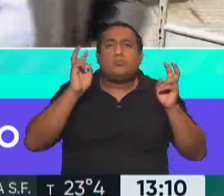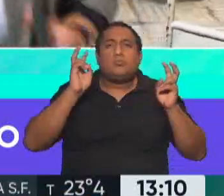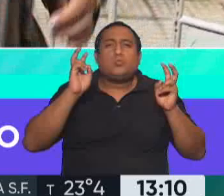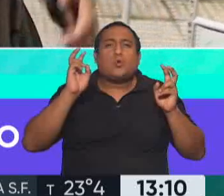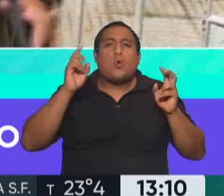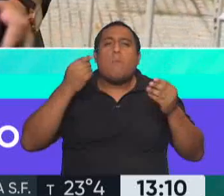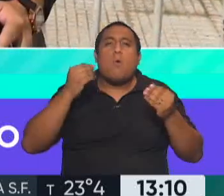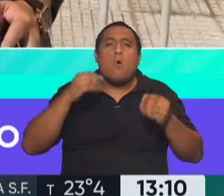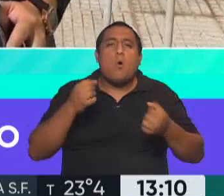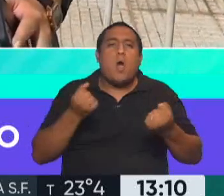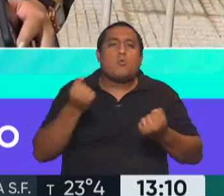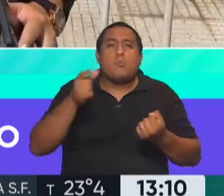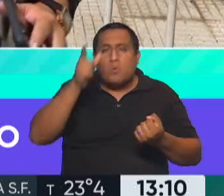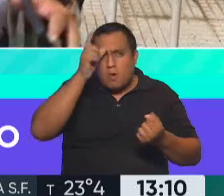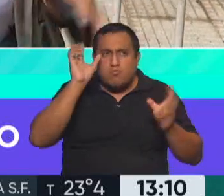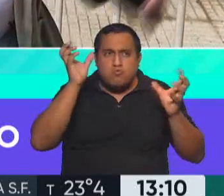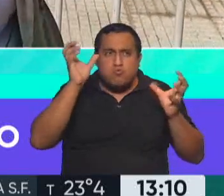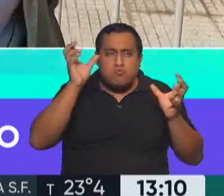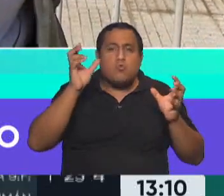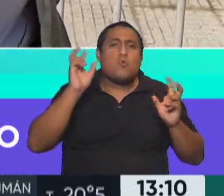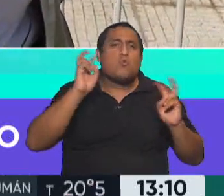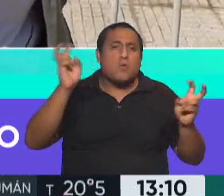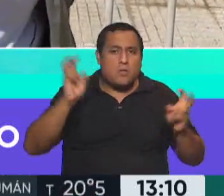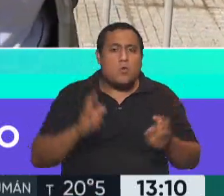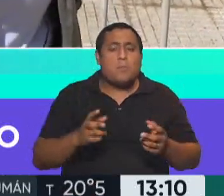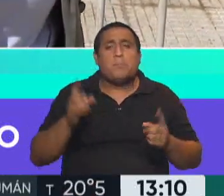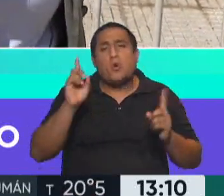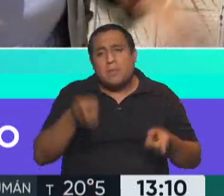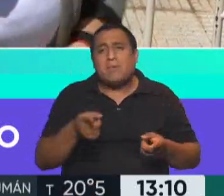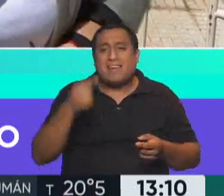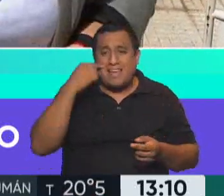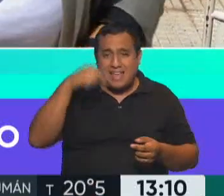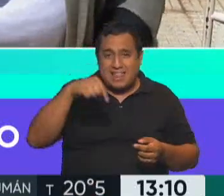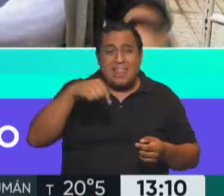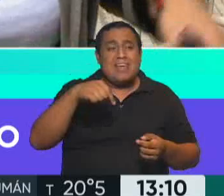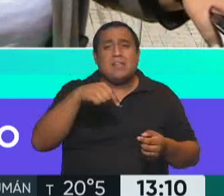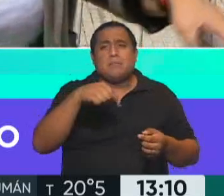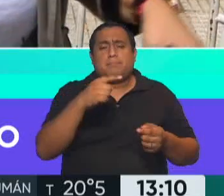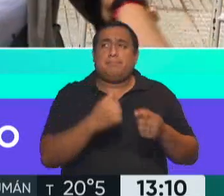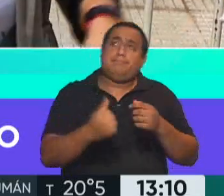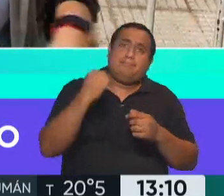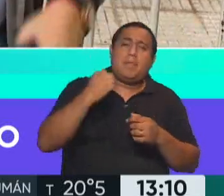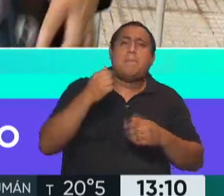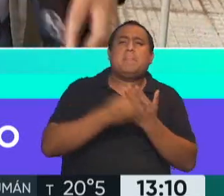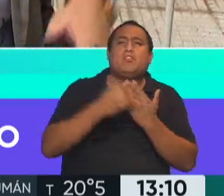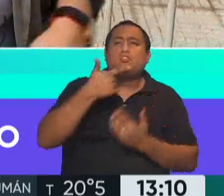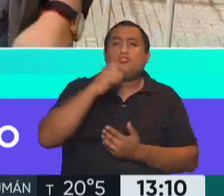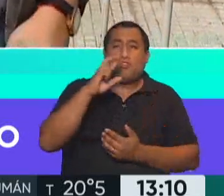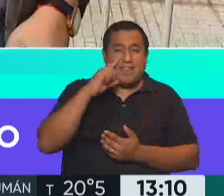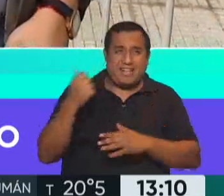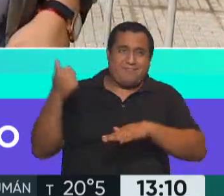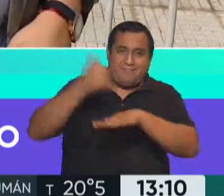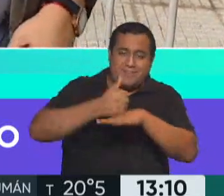lo que ha sucedido aquí hace 30 años. En el discurso que se va a dar en este escenario que está detrás mío, va a estar el ministro Soria, el ministro